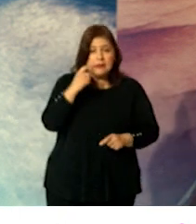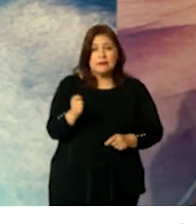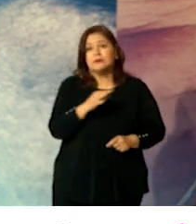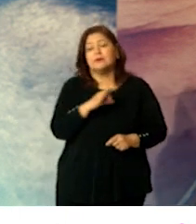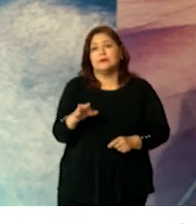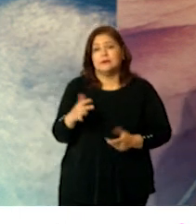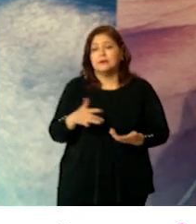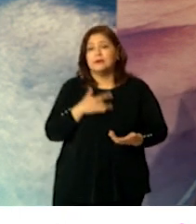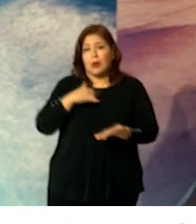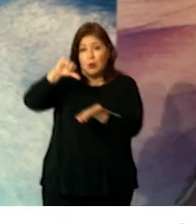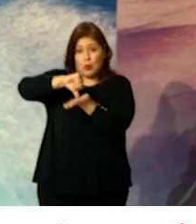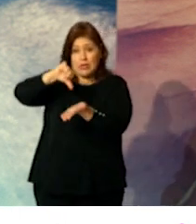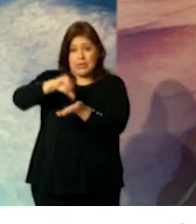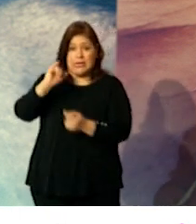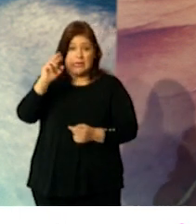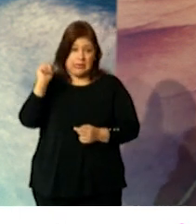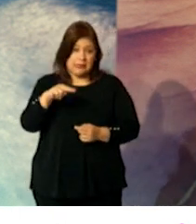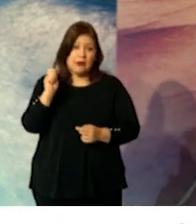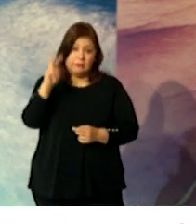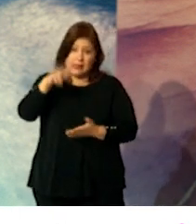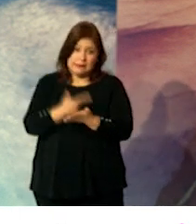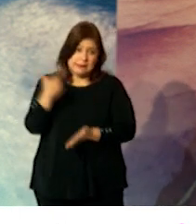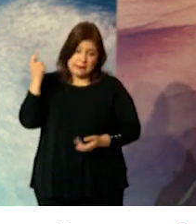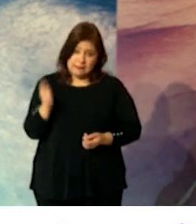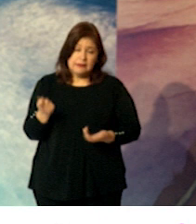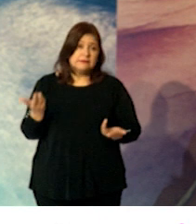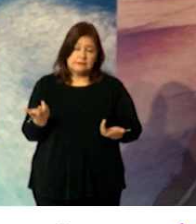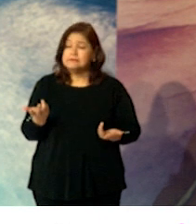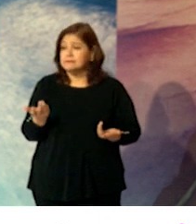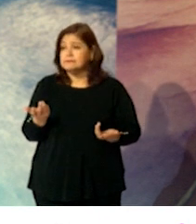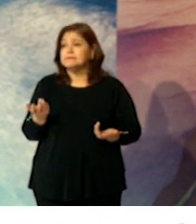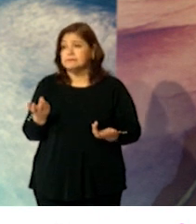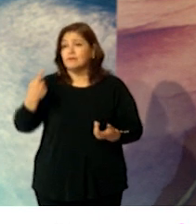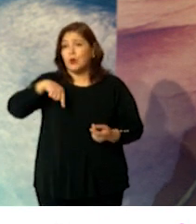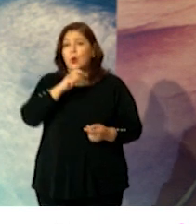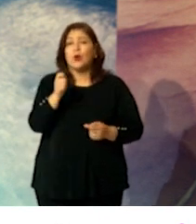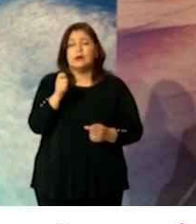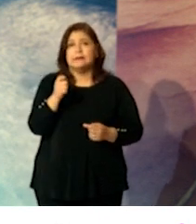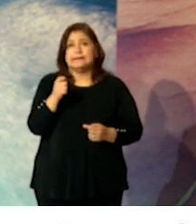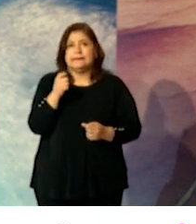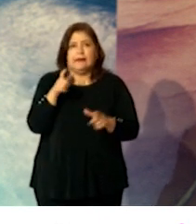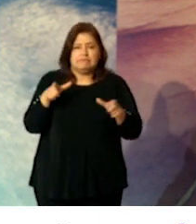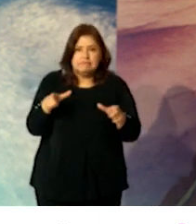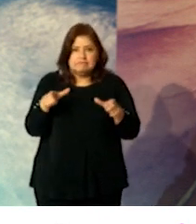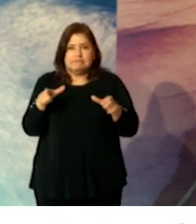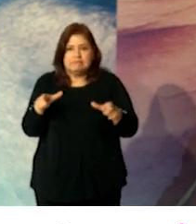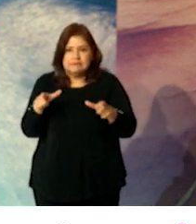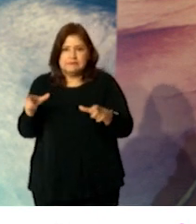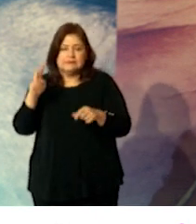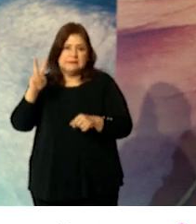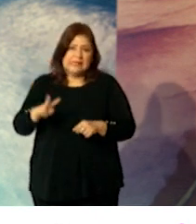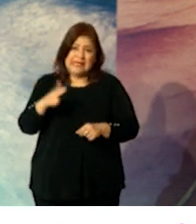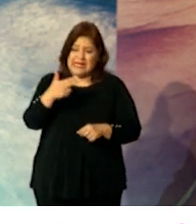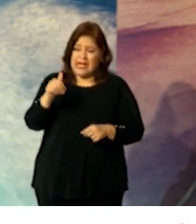Netanyahu se metió con Irán, que es gravísimo, donde nosotros estamos tratando de contener, y si bien la salvajada de